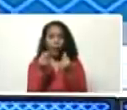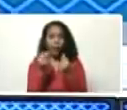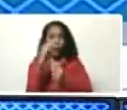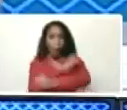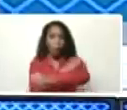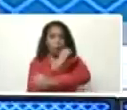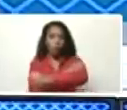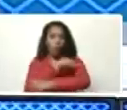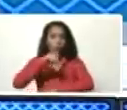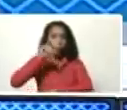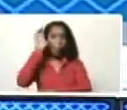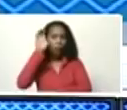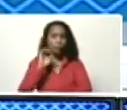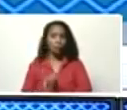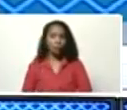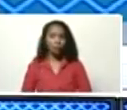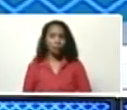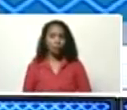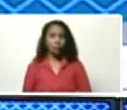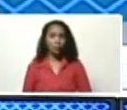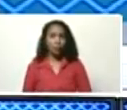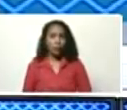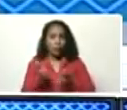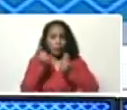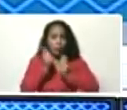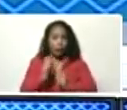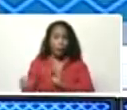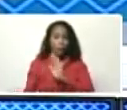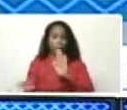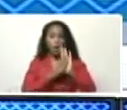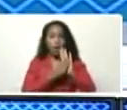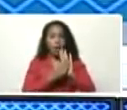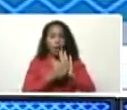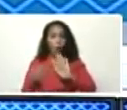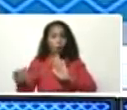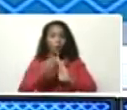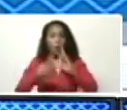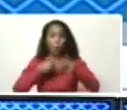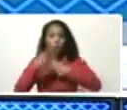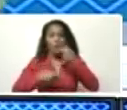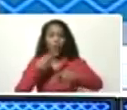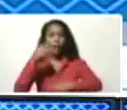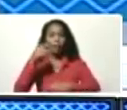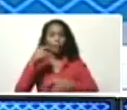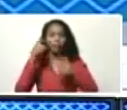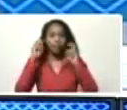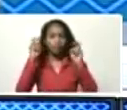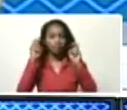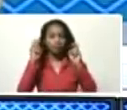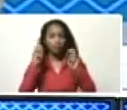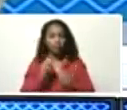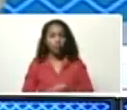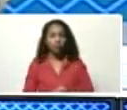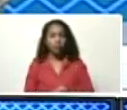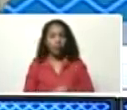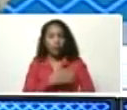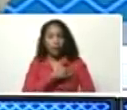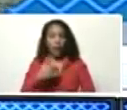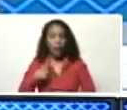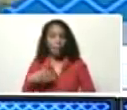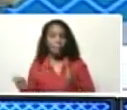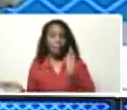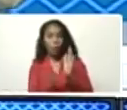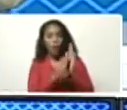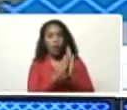oligarquía al país. Pretendieron imponer una cúpula política de componendas. Y pretendieron